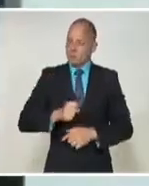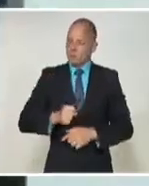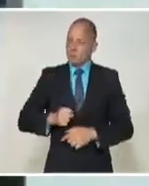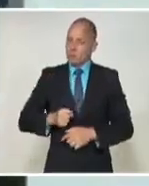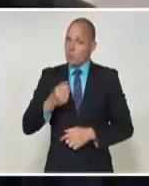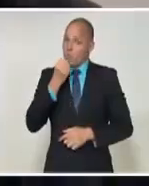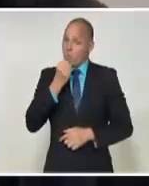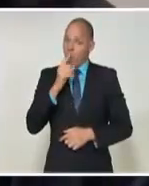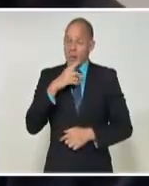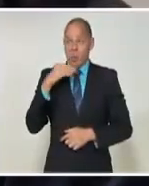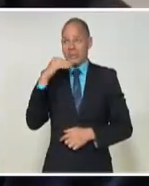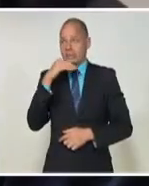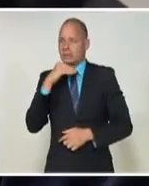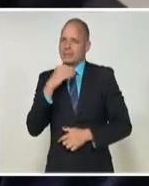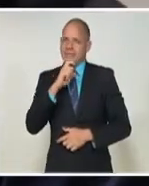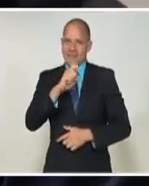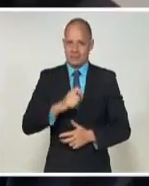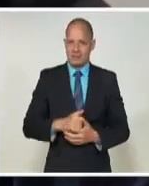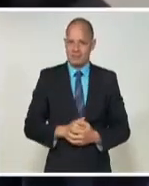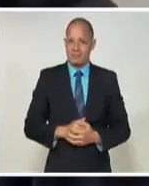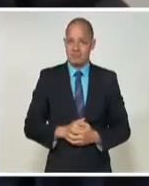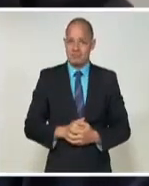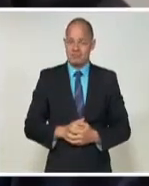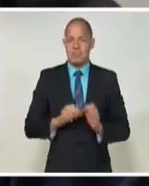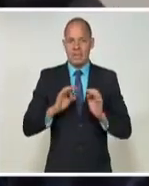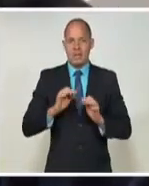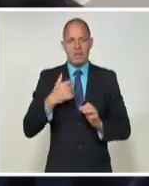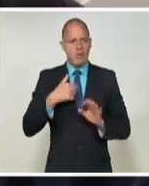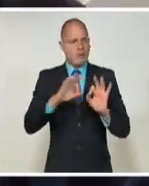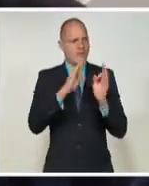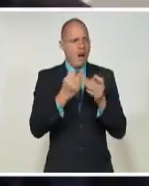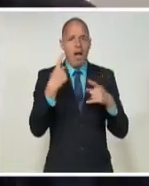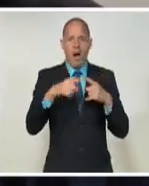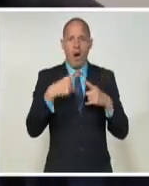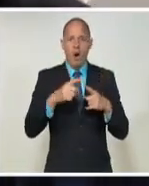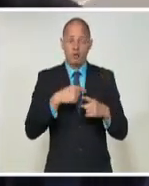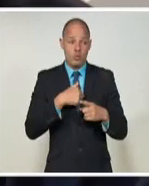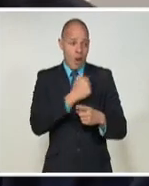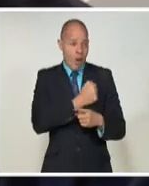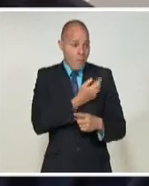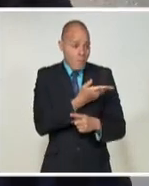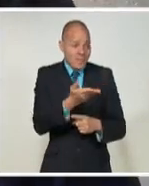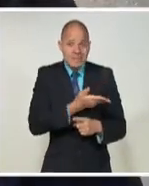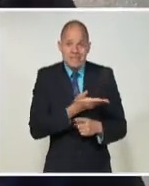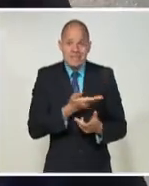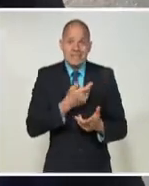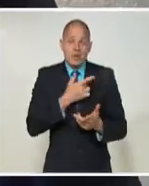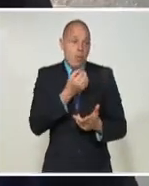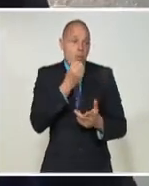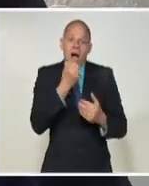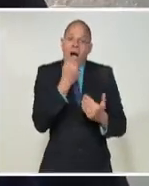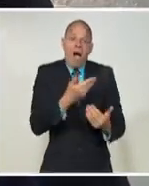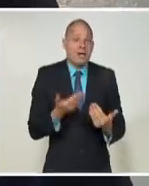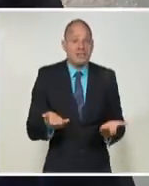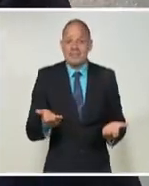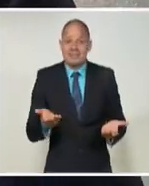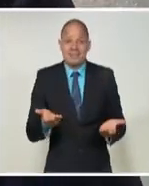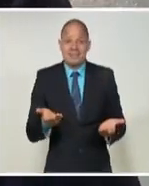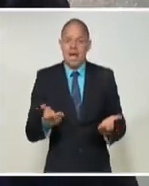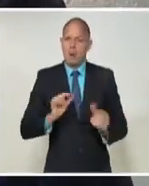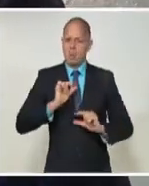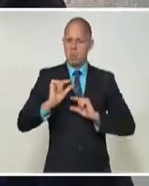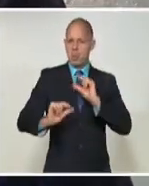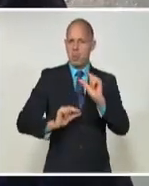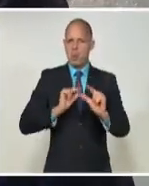tú tienes planificado, por supuesto, pasa a un segundo plano. O sea, eso deja de tener la importancia que tú le diste en determinado momento. Empieza a cambiar el entorno con que tú